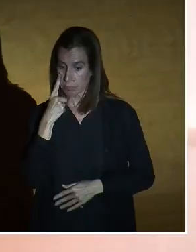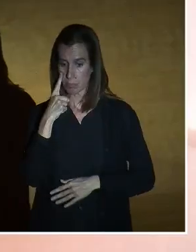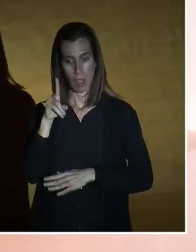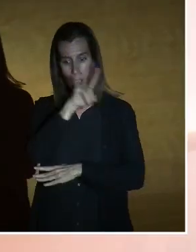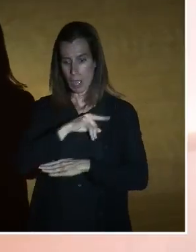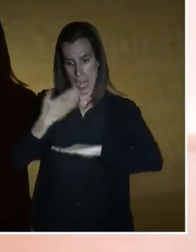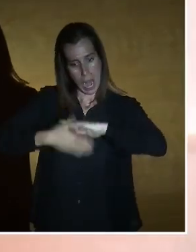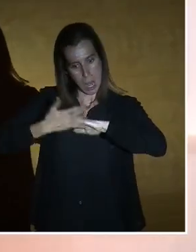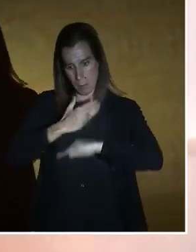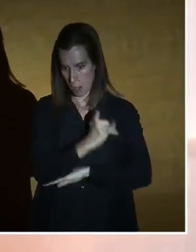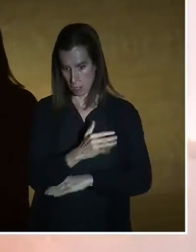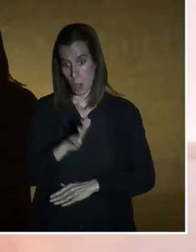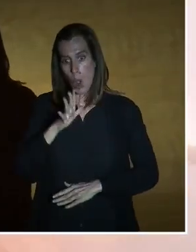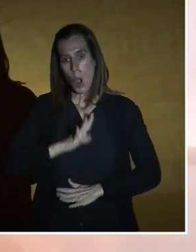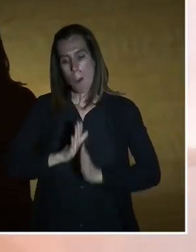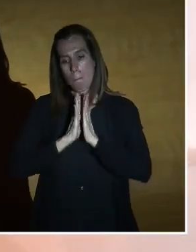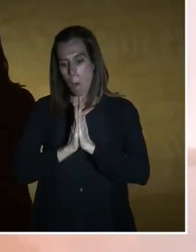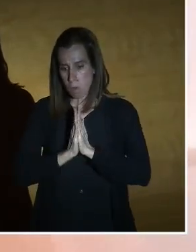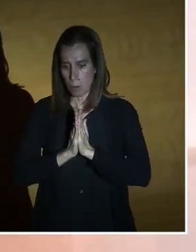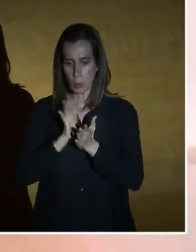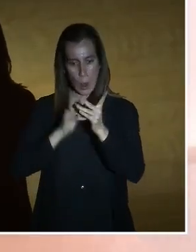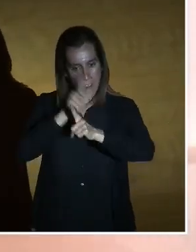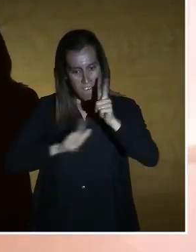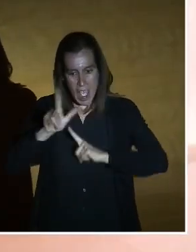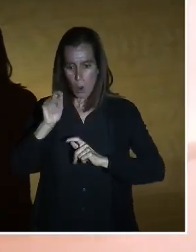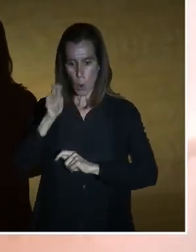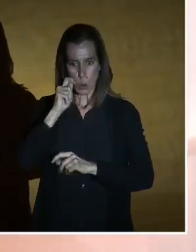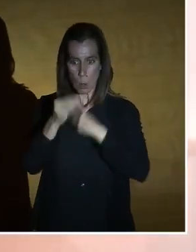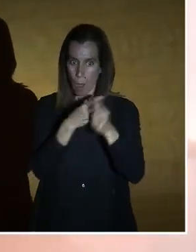un límite y que, por favor, cada vez que vayan a hacer un viaje o vayan a hacer